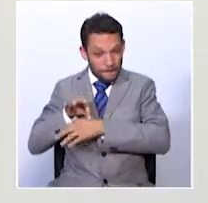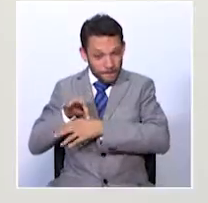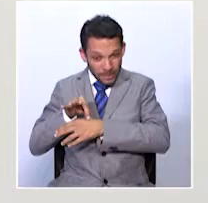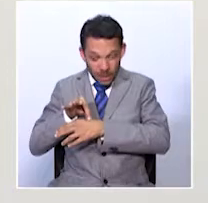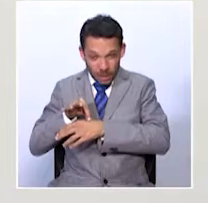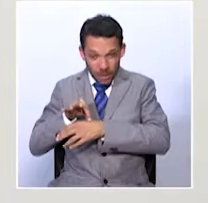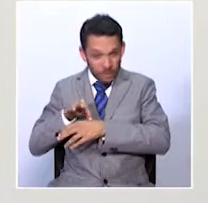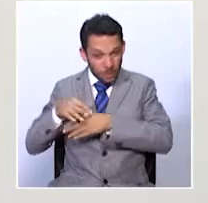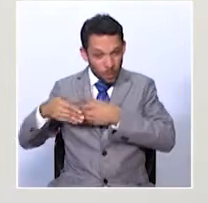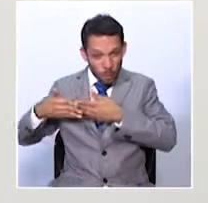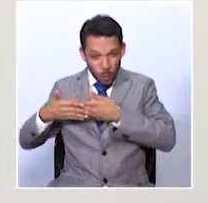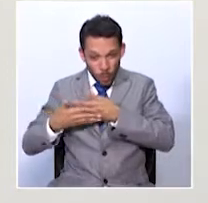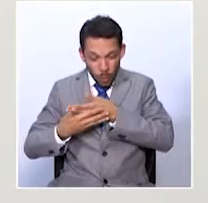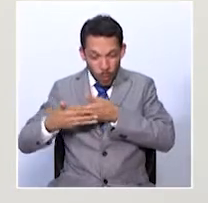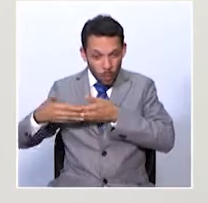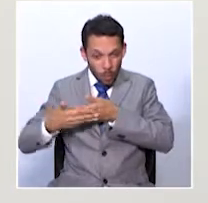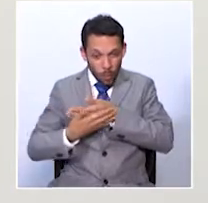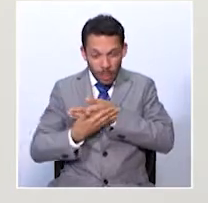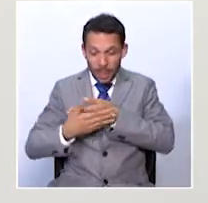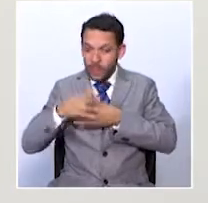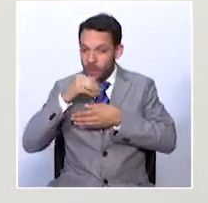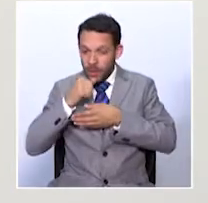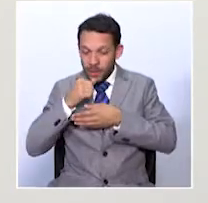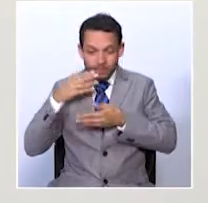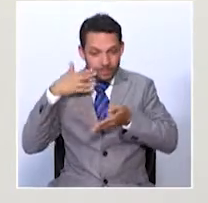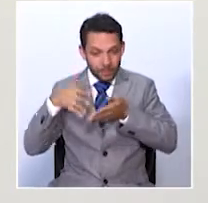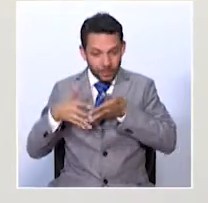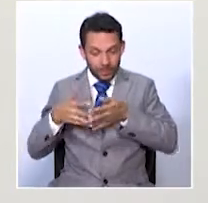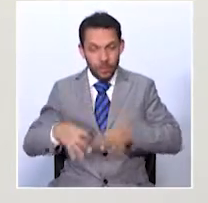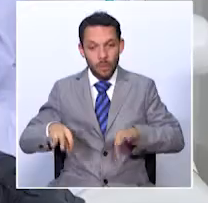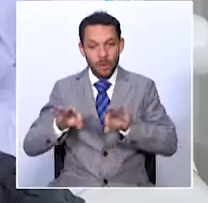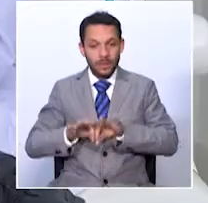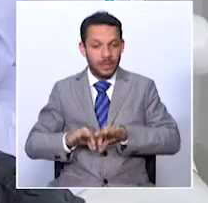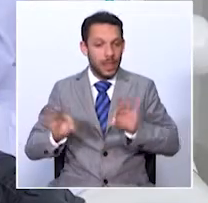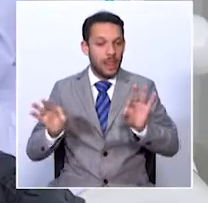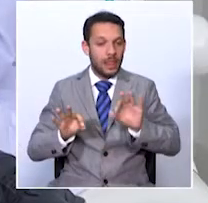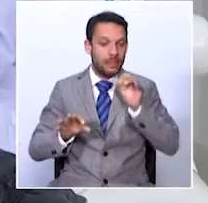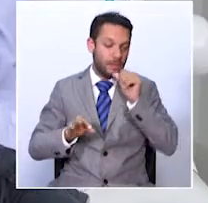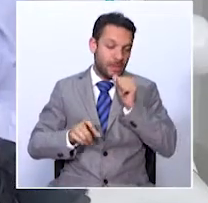no tiene su buen sostén, su buen colágeno adecuado, no hacemos nada.